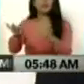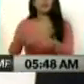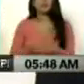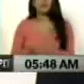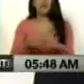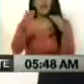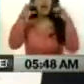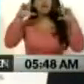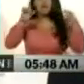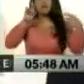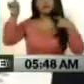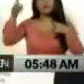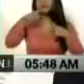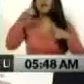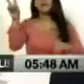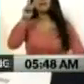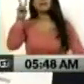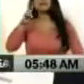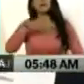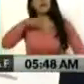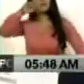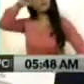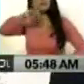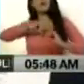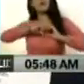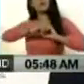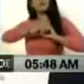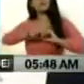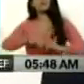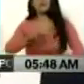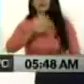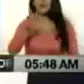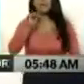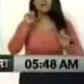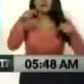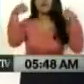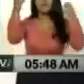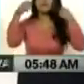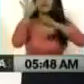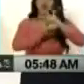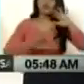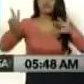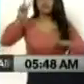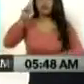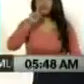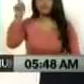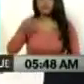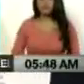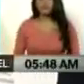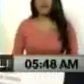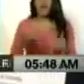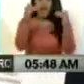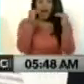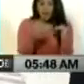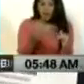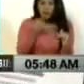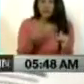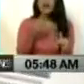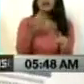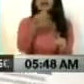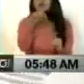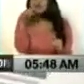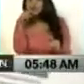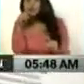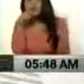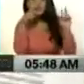Venezuela, corazón indestructible, una campaña que se arrancó a nivel nacional. Venezuela y Rusia profundizan alianza estratégica petrolera. Esto